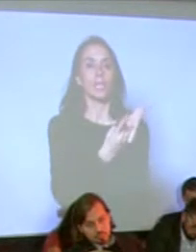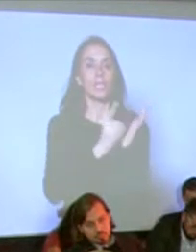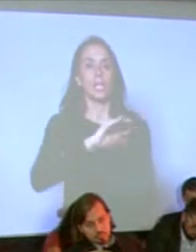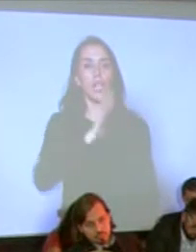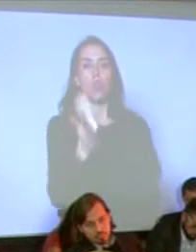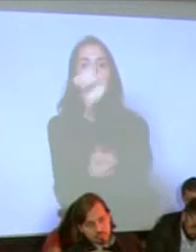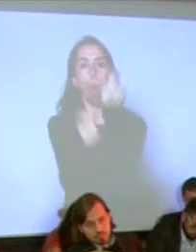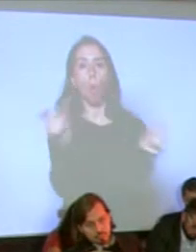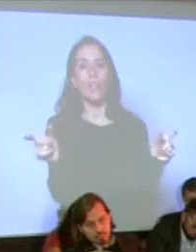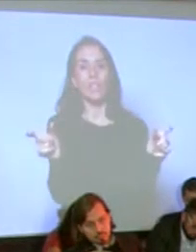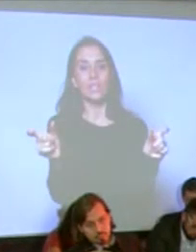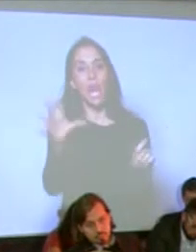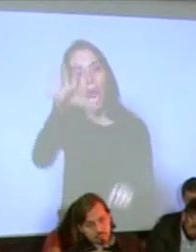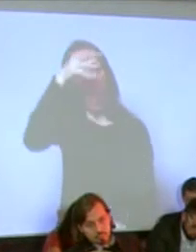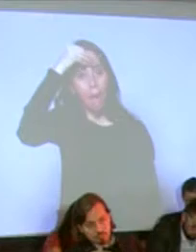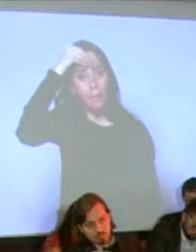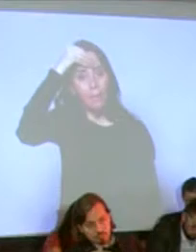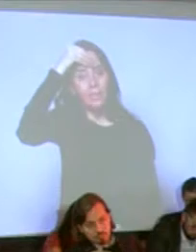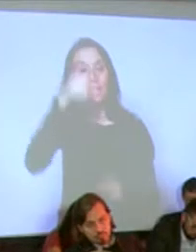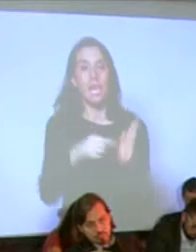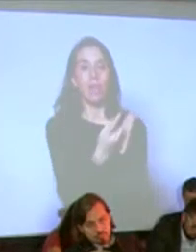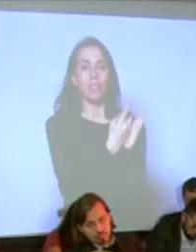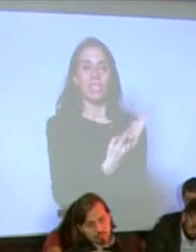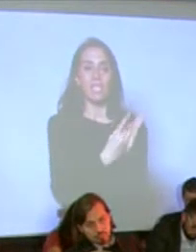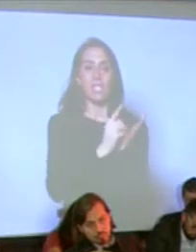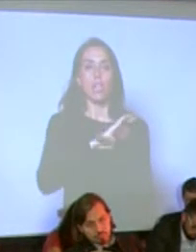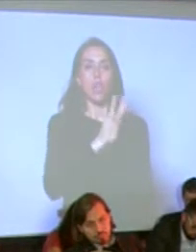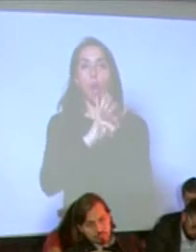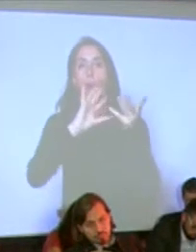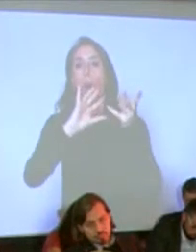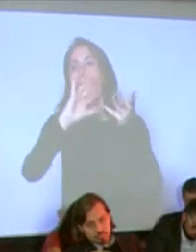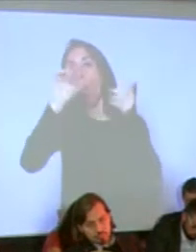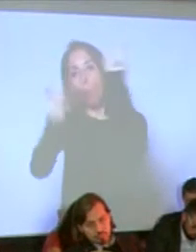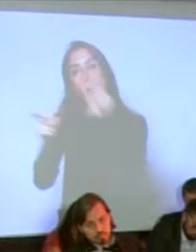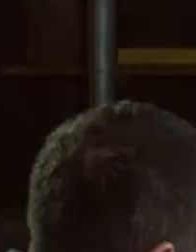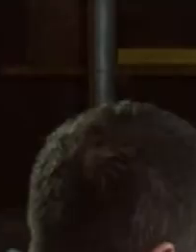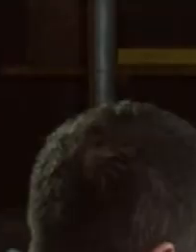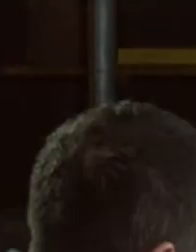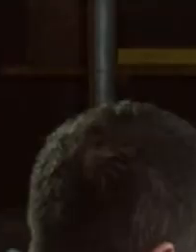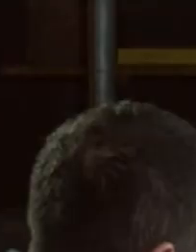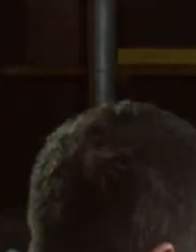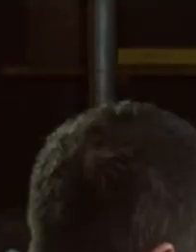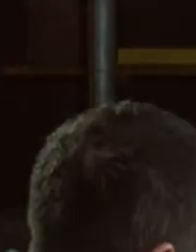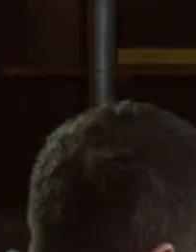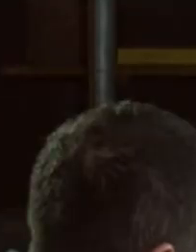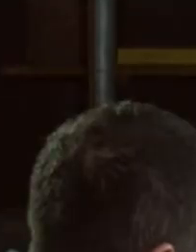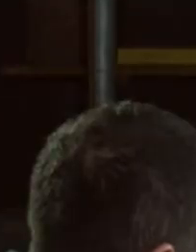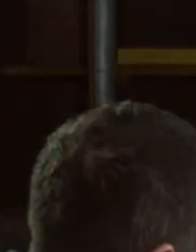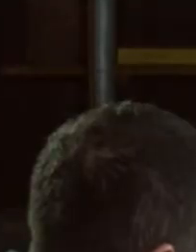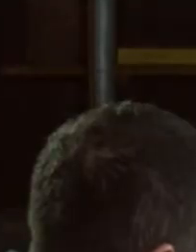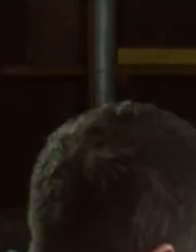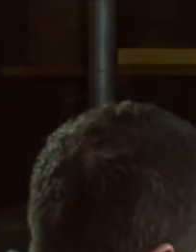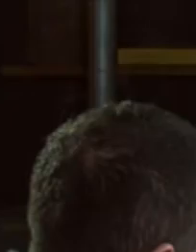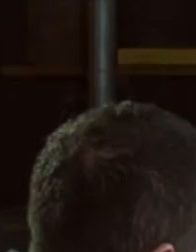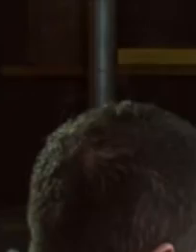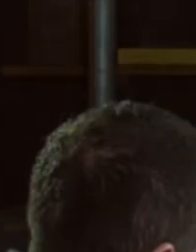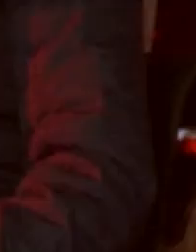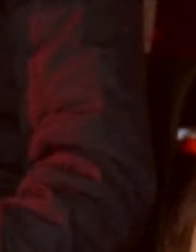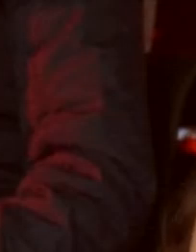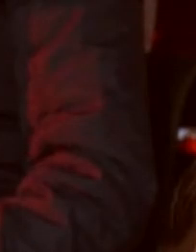aprendizaje. Que el diseño universal de aprendizaje nos permite no tan solo trabajar las necesidades educativas especiales como